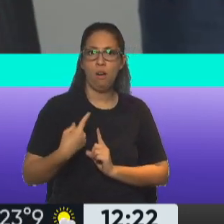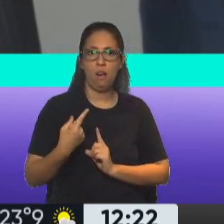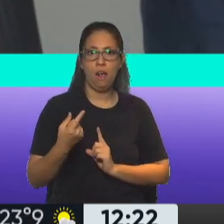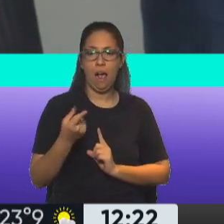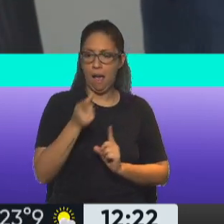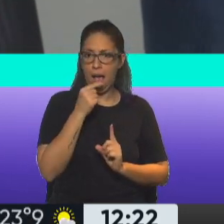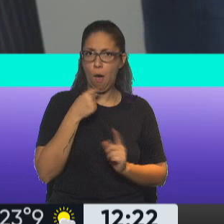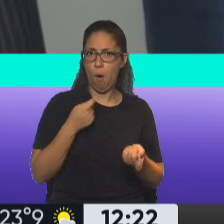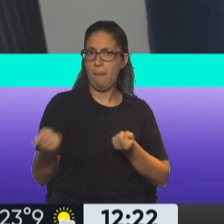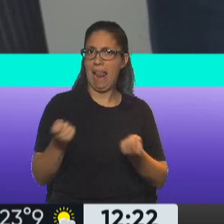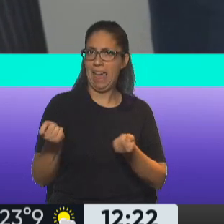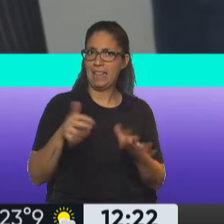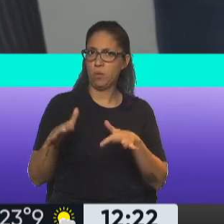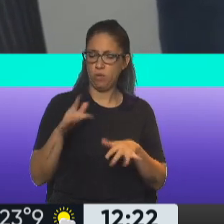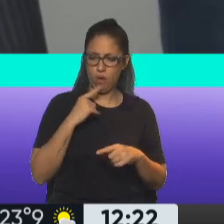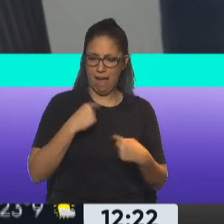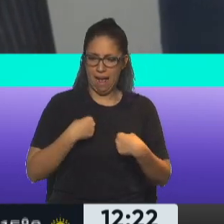arbitre a él mismo, ¿no? Los